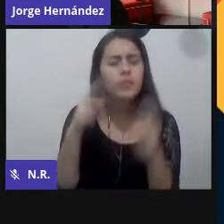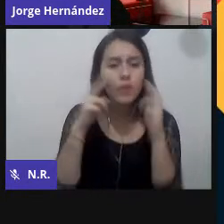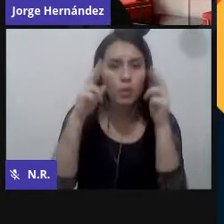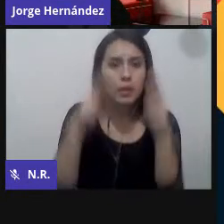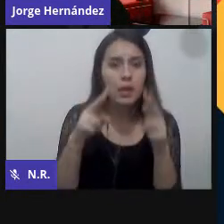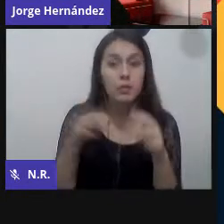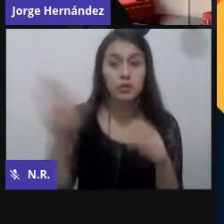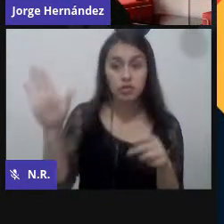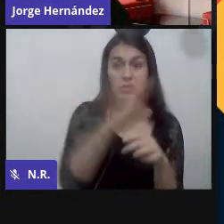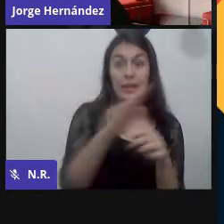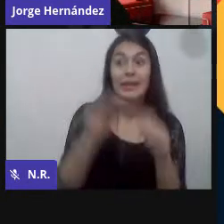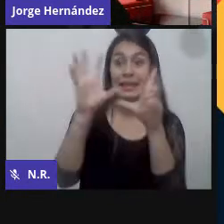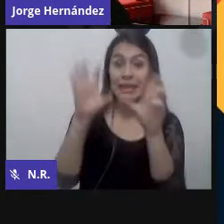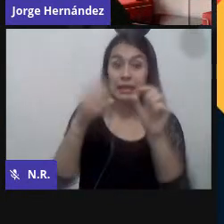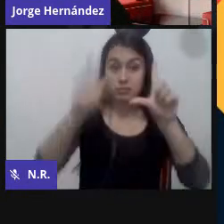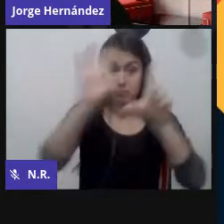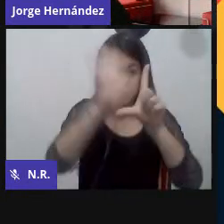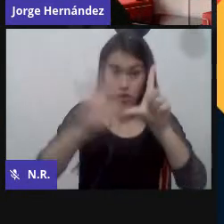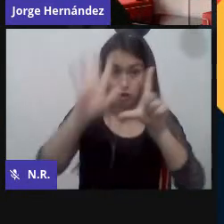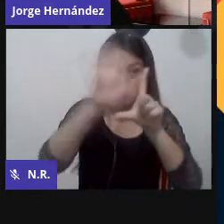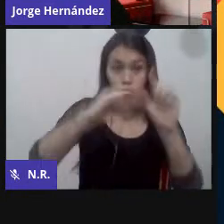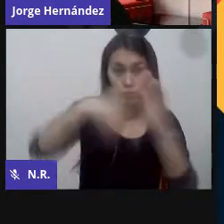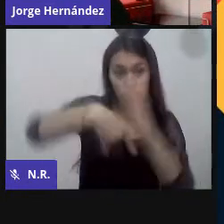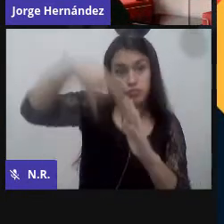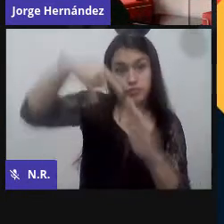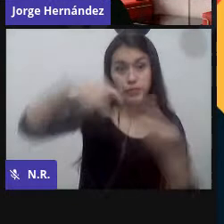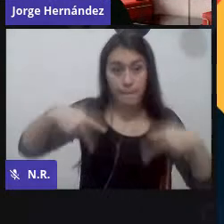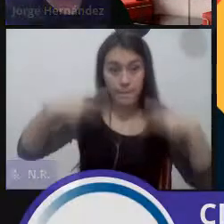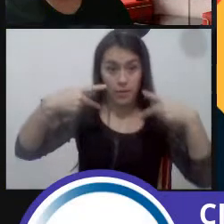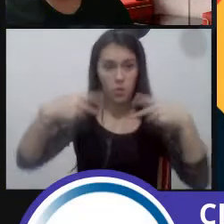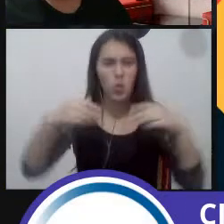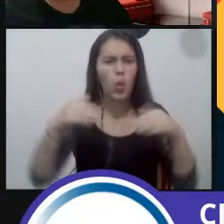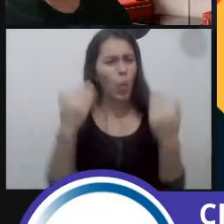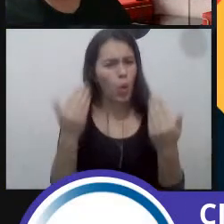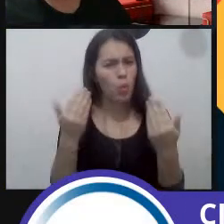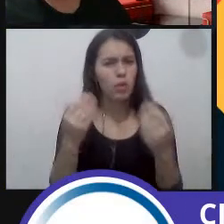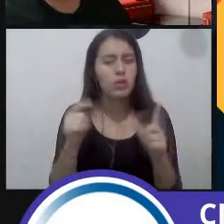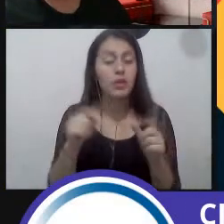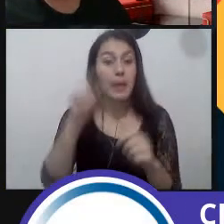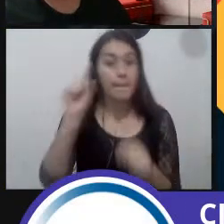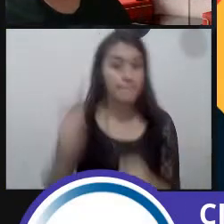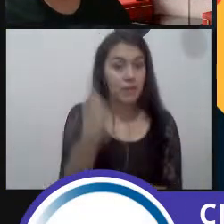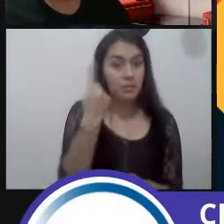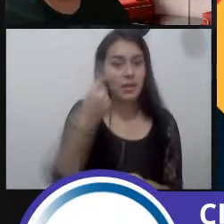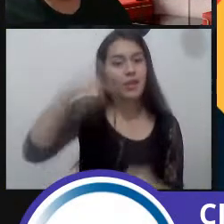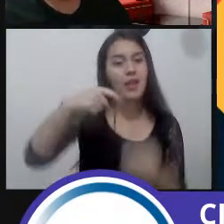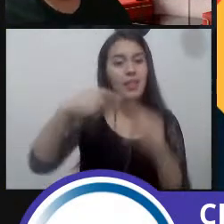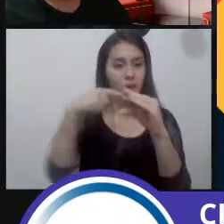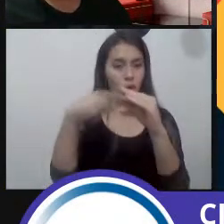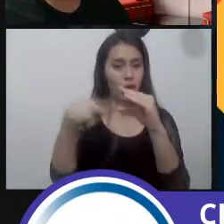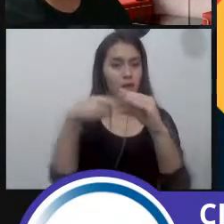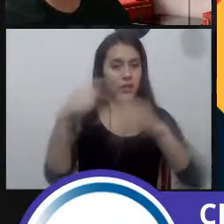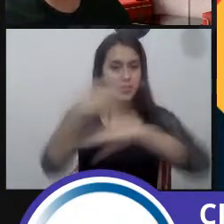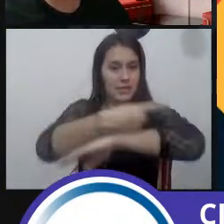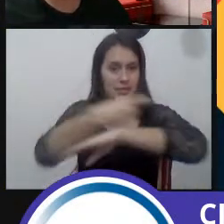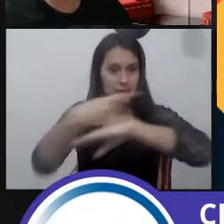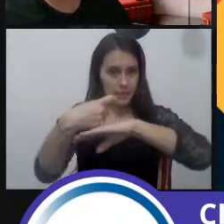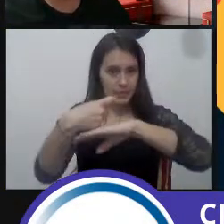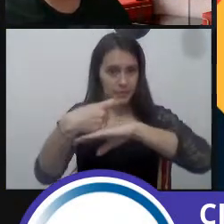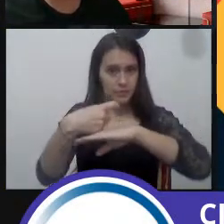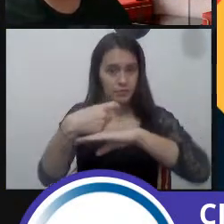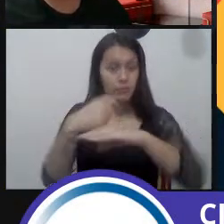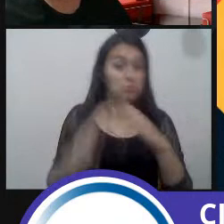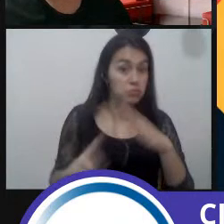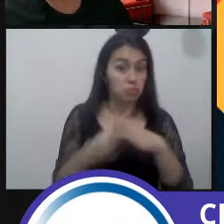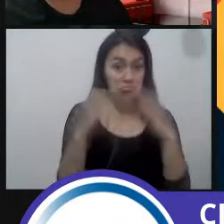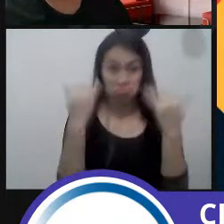hacer una transmisión desde YouTube, lo primero que deben hacer es crear un correo de Gmail, y una vez creen su